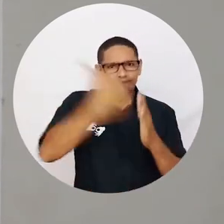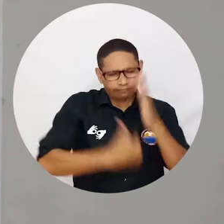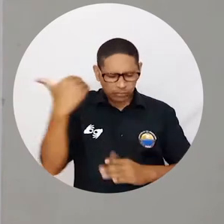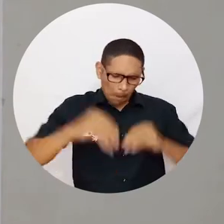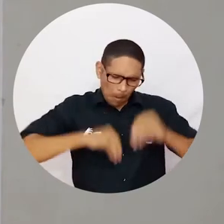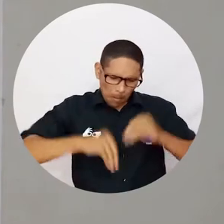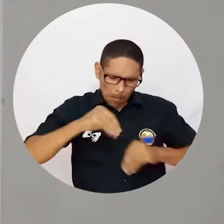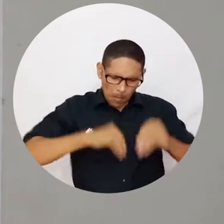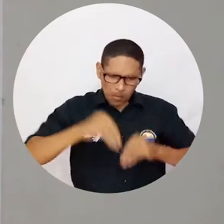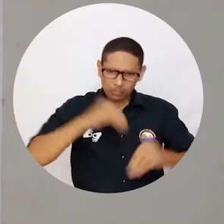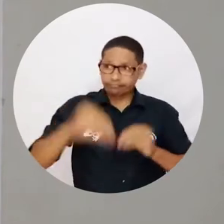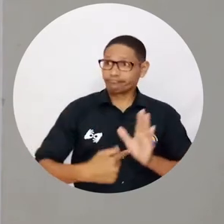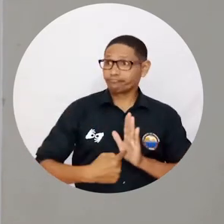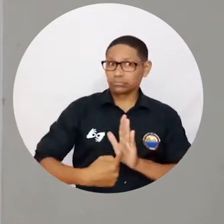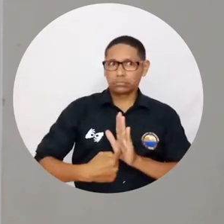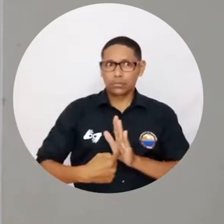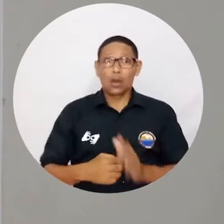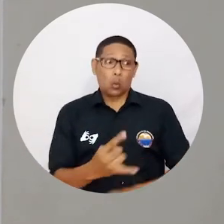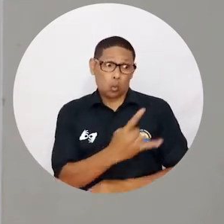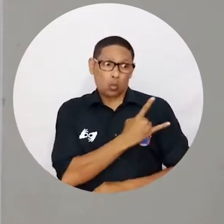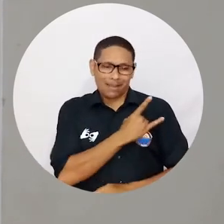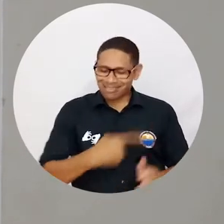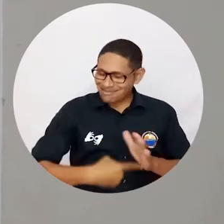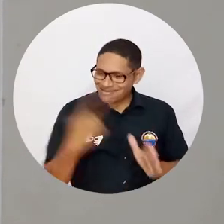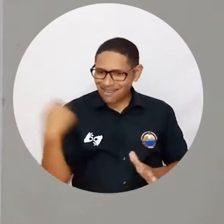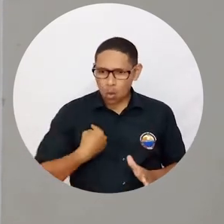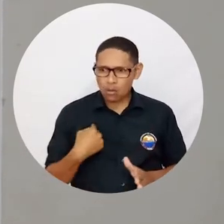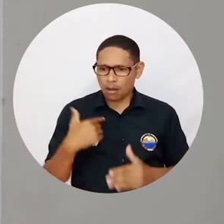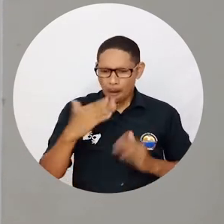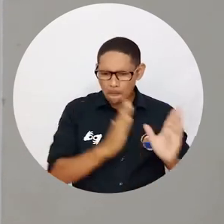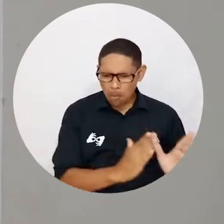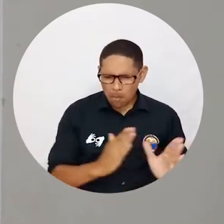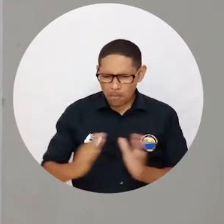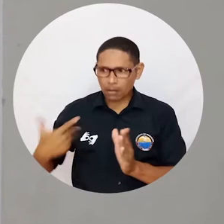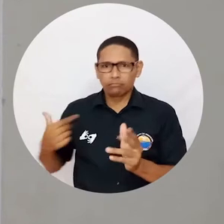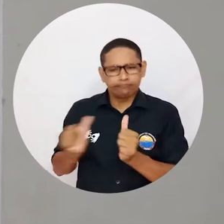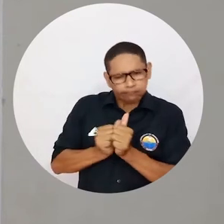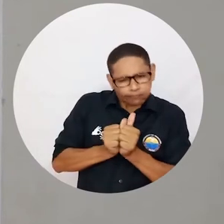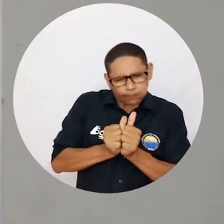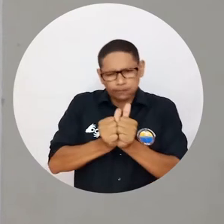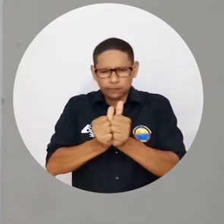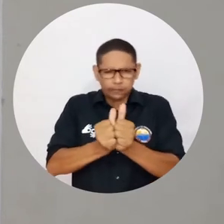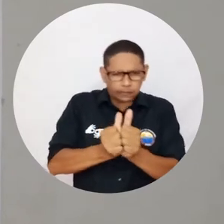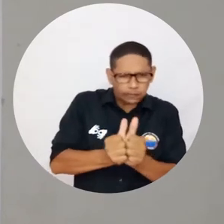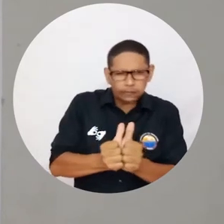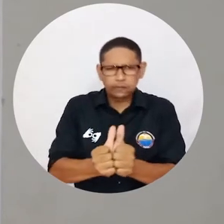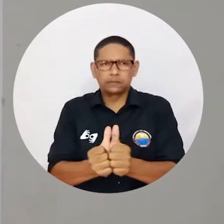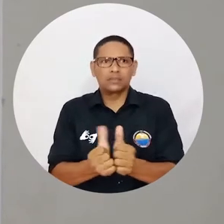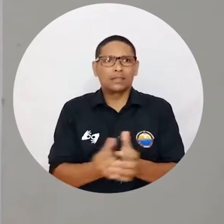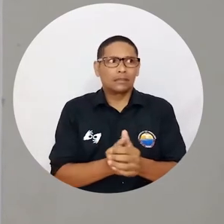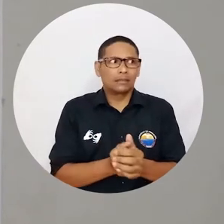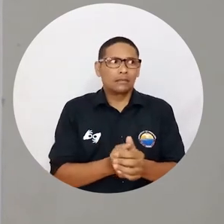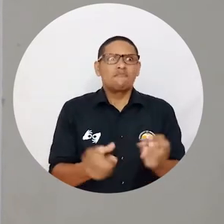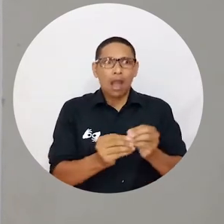alerta temprana a la universidad, y pues la universidad inmediatamente activa su ruta y nos brinda acompañamiento con